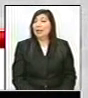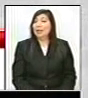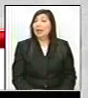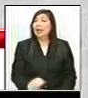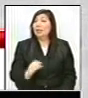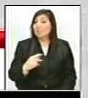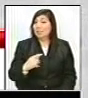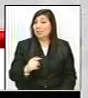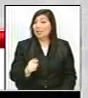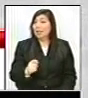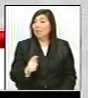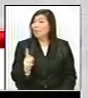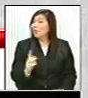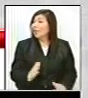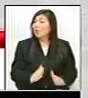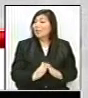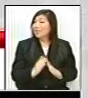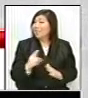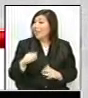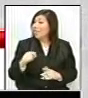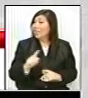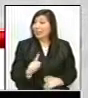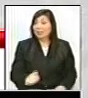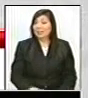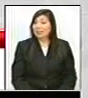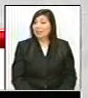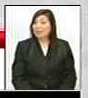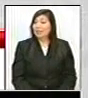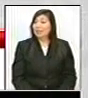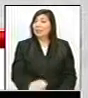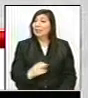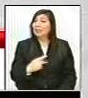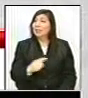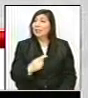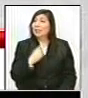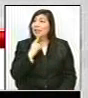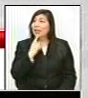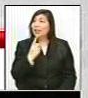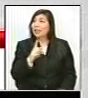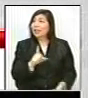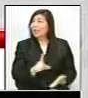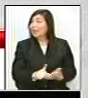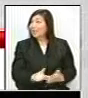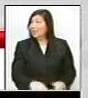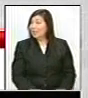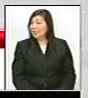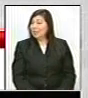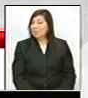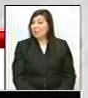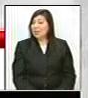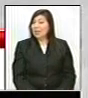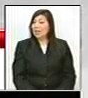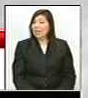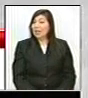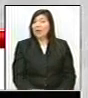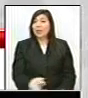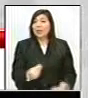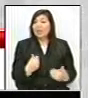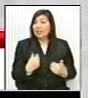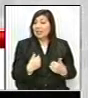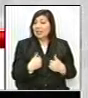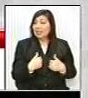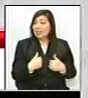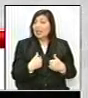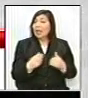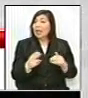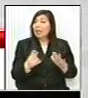Chang Recuay no es del Santa. El señor Chang Recuay es de Lima. Asimismo, no se ha tenido en cuenta que